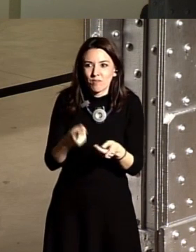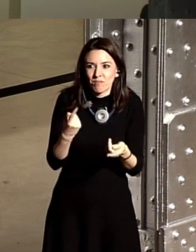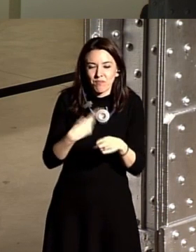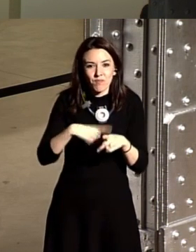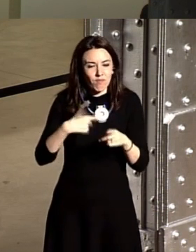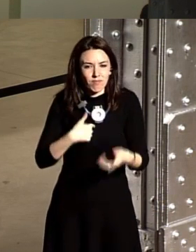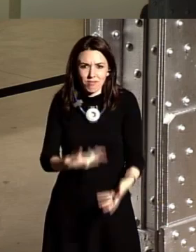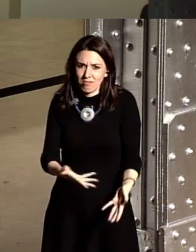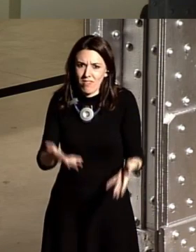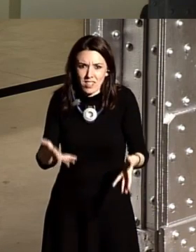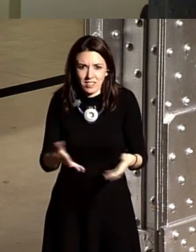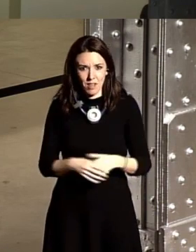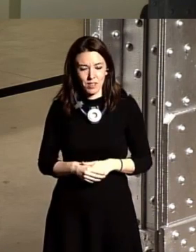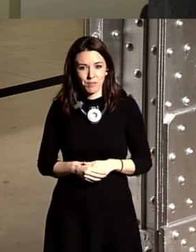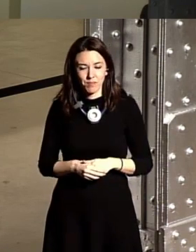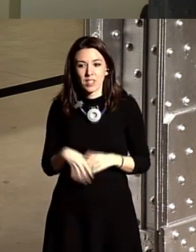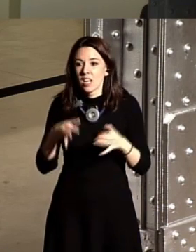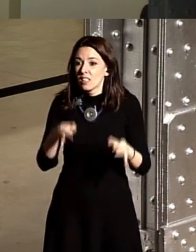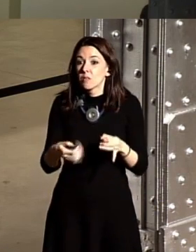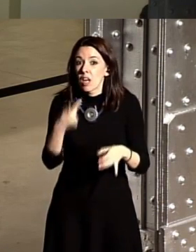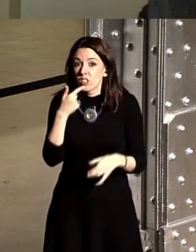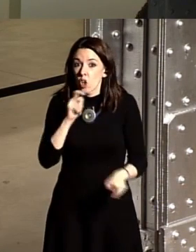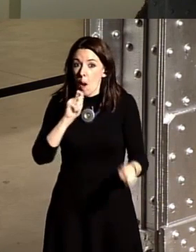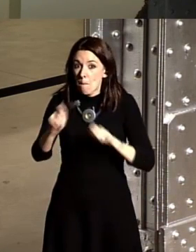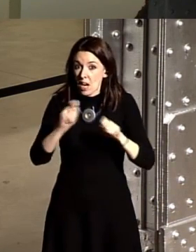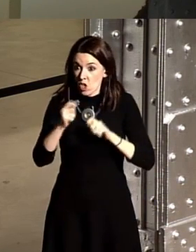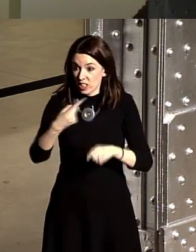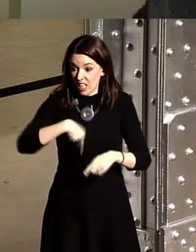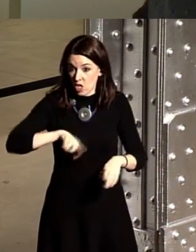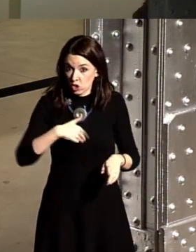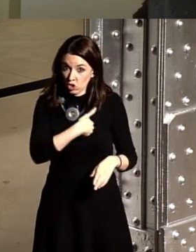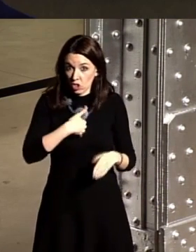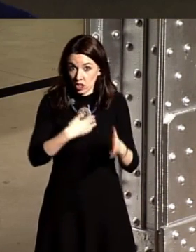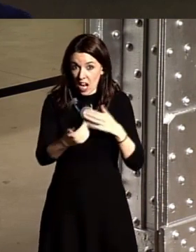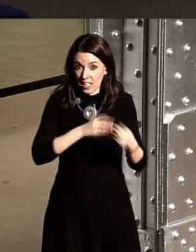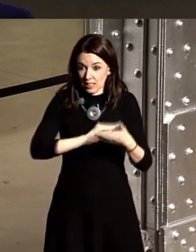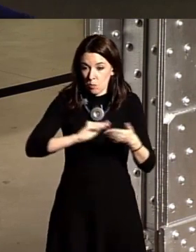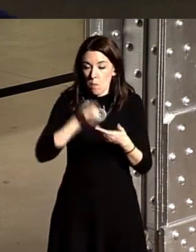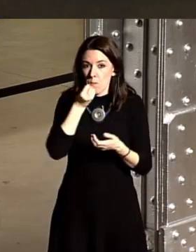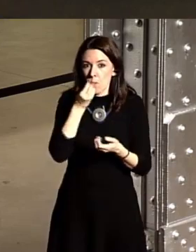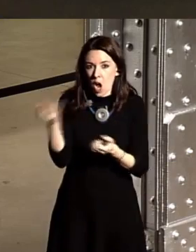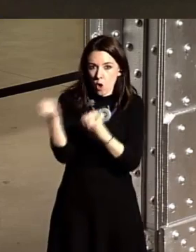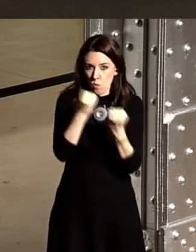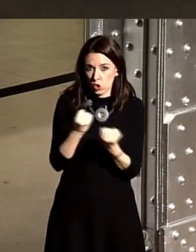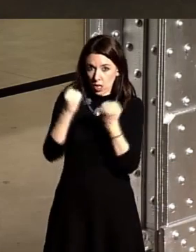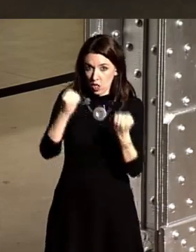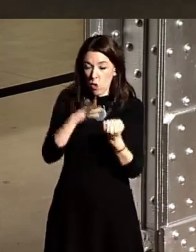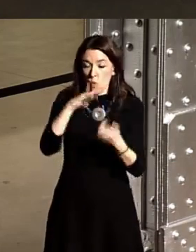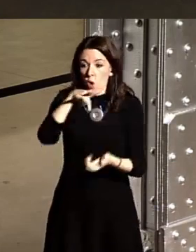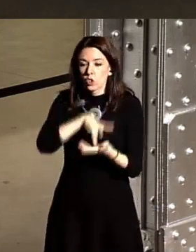me encantaba. Siempre se ha dicho que los periodistas que escribimos estamos mejor protegidos porque cuando